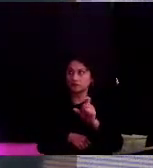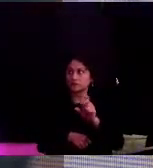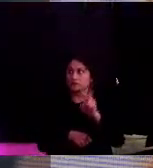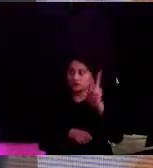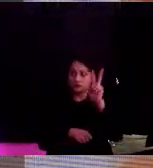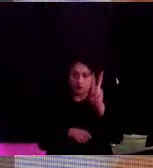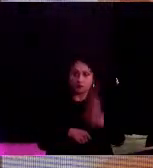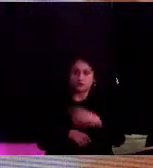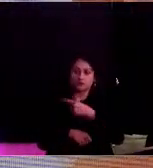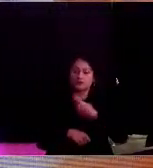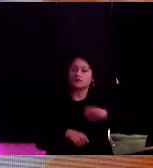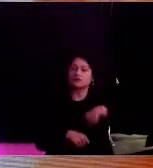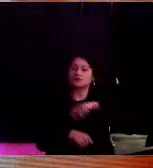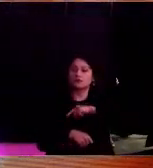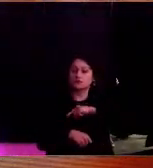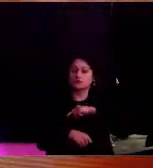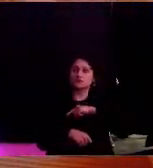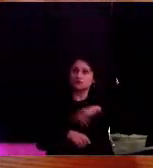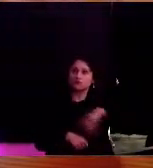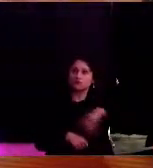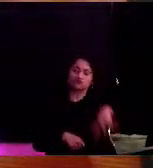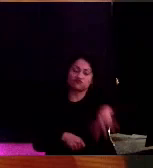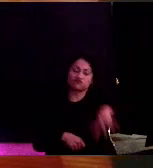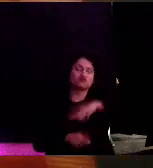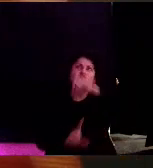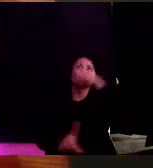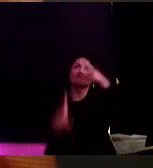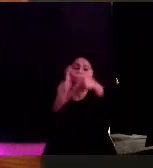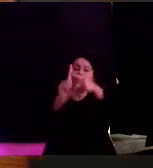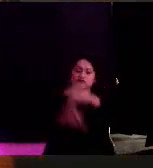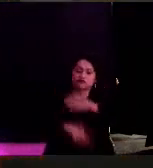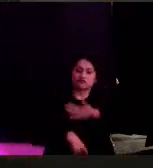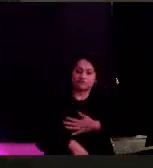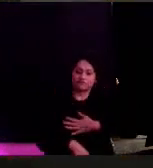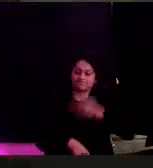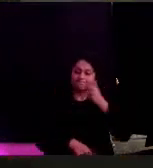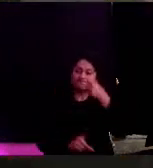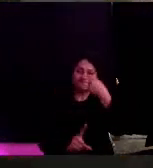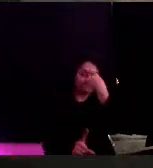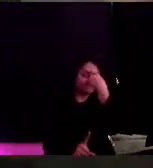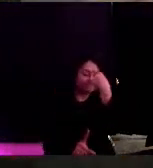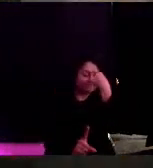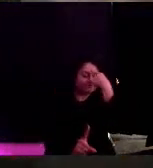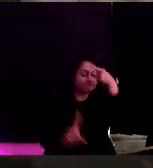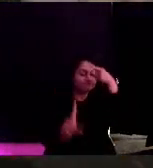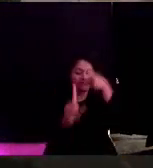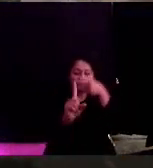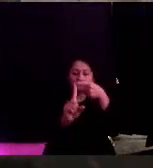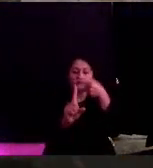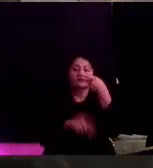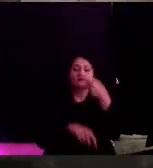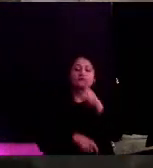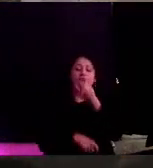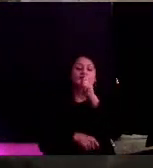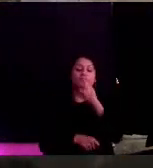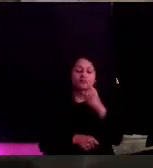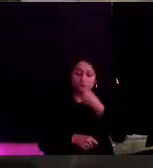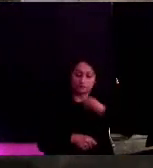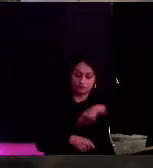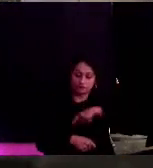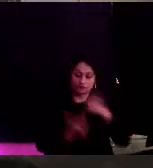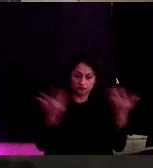y justicia se vuelve nuestra razón de ser, pero también de hacer, pues en la mayoría somos